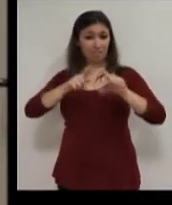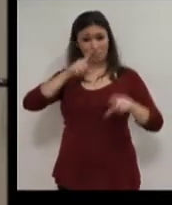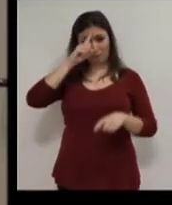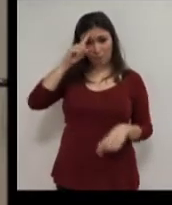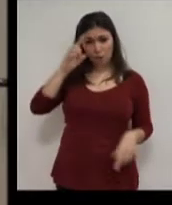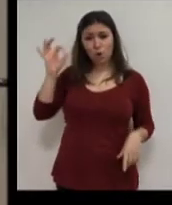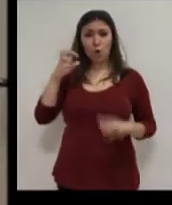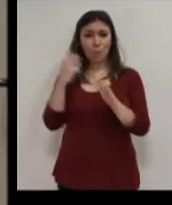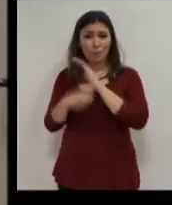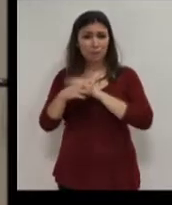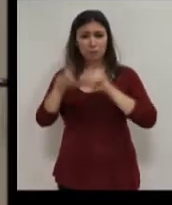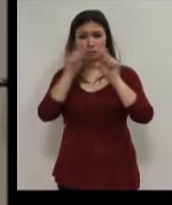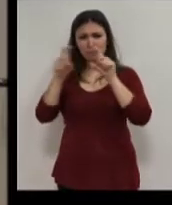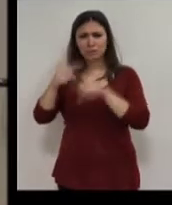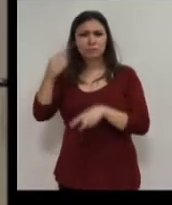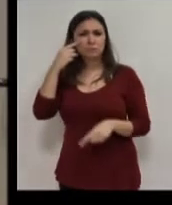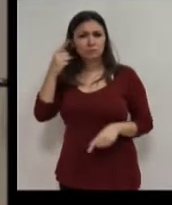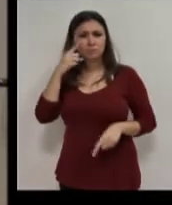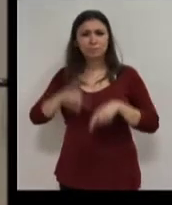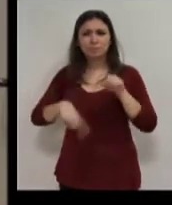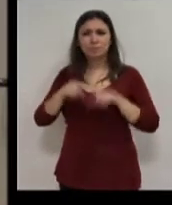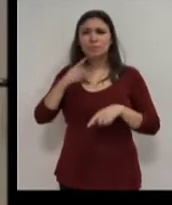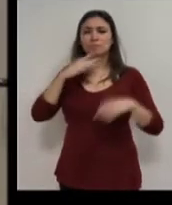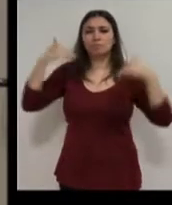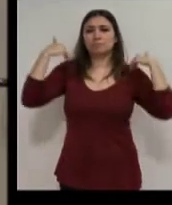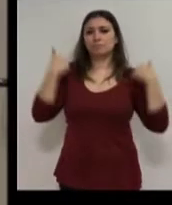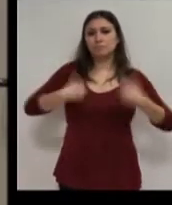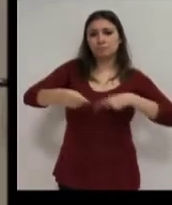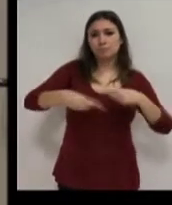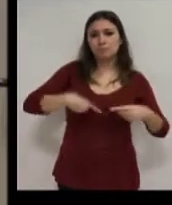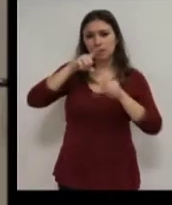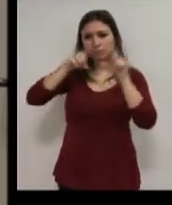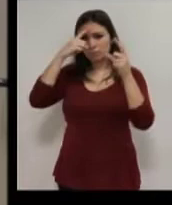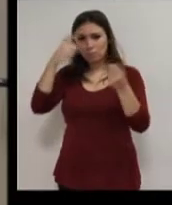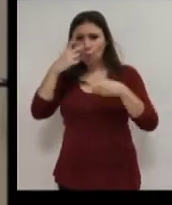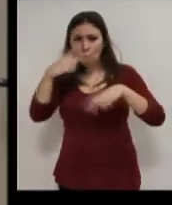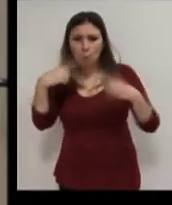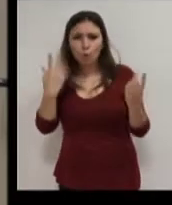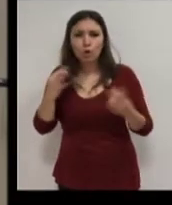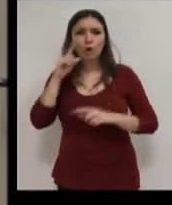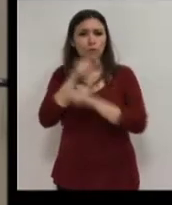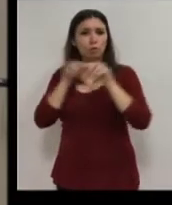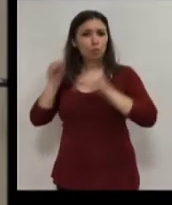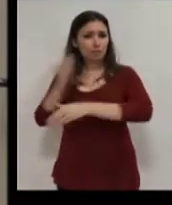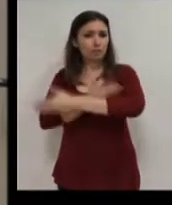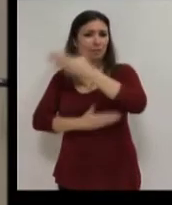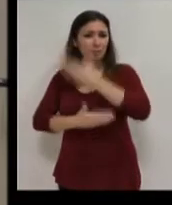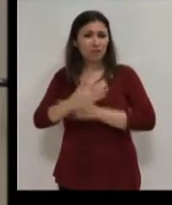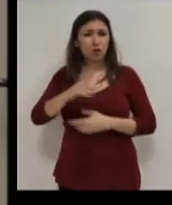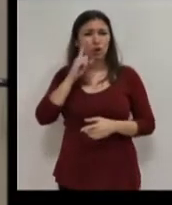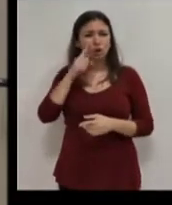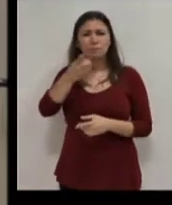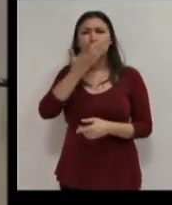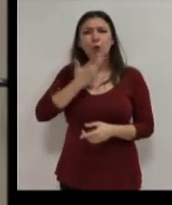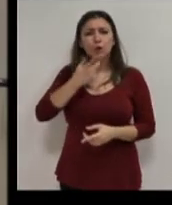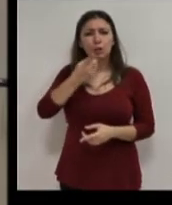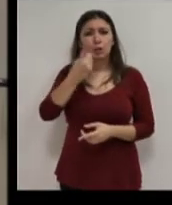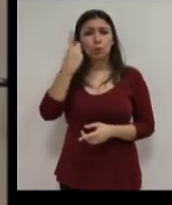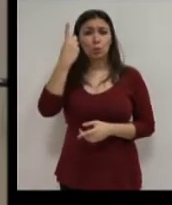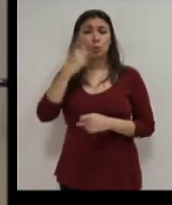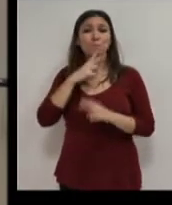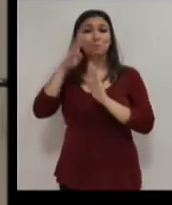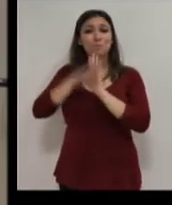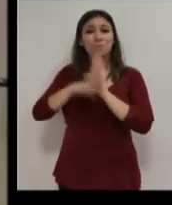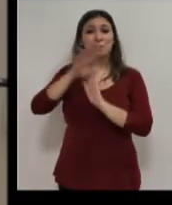vemos en la MT de Madrid y en otras empresas como Metro, etcétera, pues tanto empresas operadoras del de transporte, instituciones públicas, asociaciones de discapacitados.